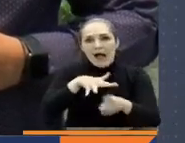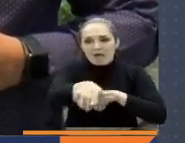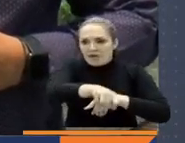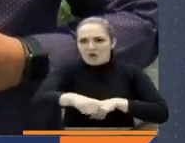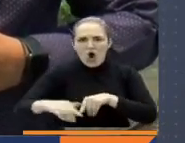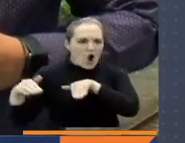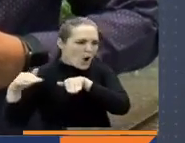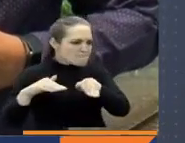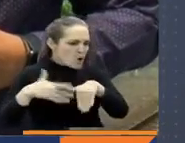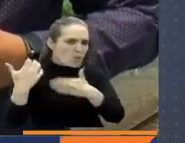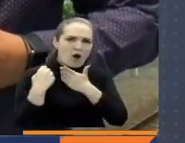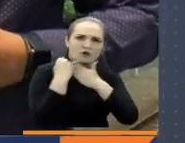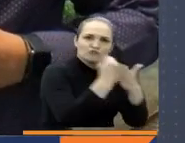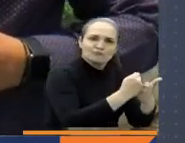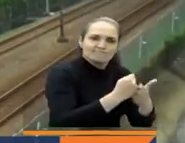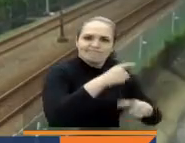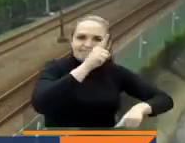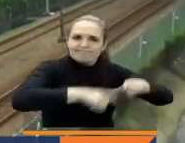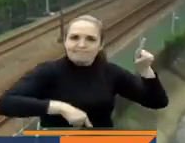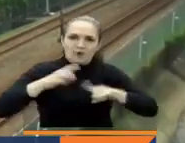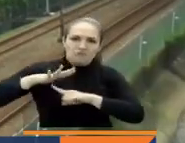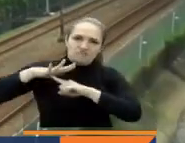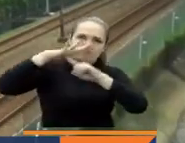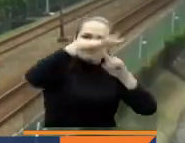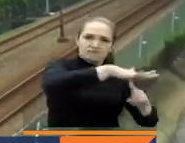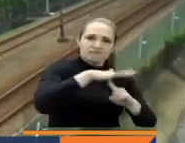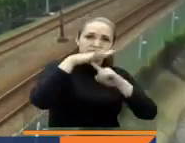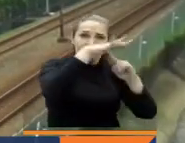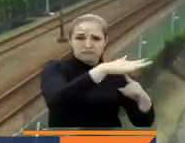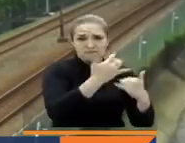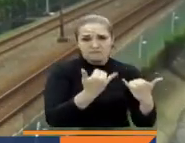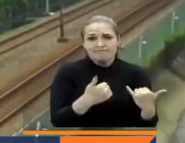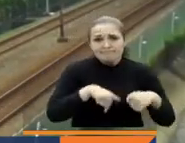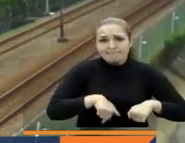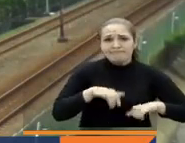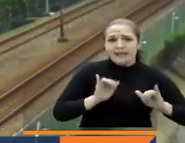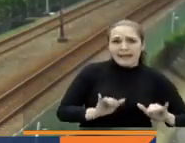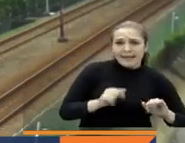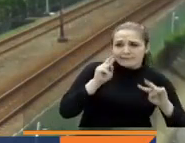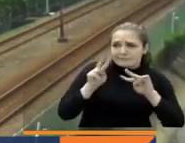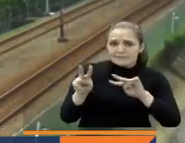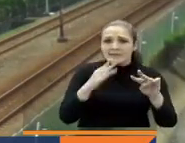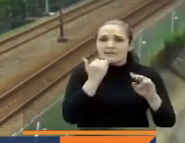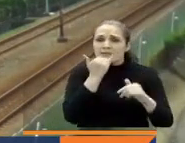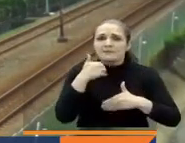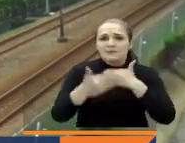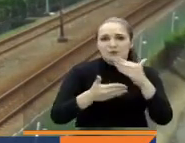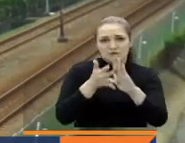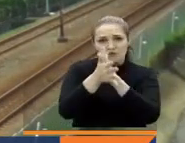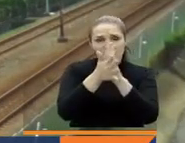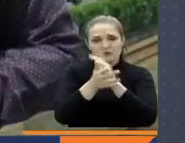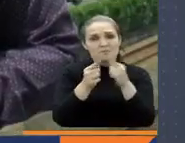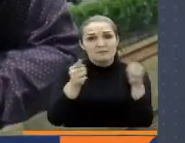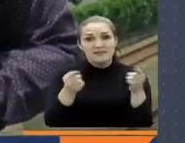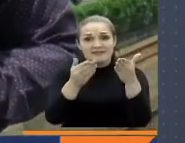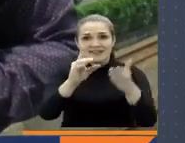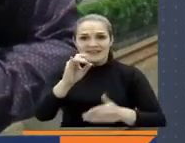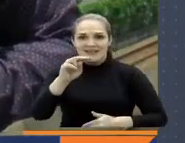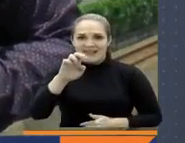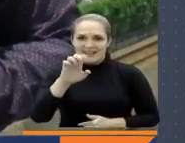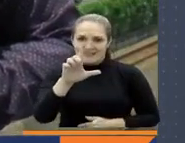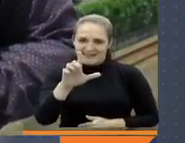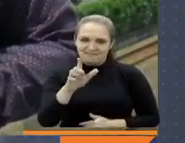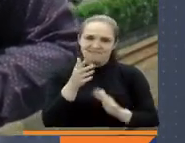esta parte del norte del territorio de Antioquia. Nosotros, por supuesto, seguiremos atentos al desarrollo de esta información. Sigan ustedes con más. Daniel Cañas, RTVC